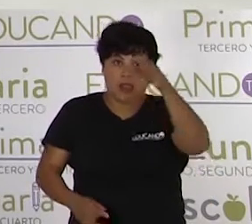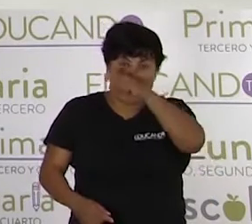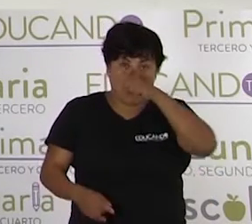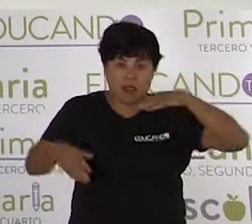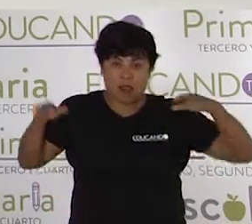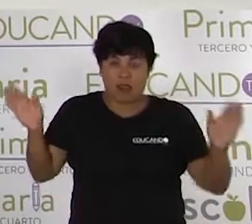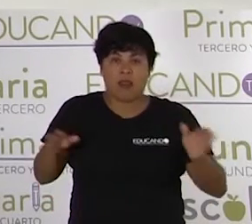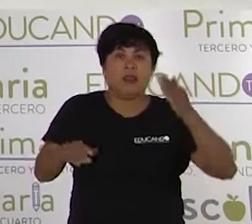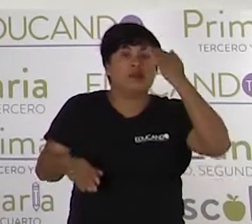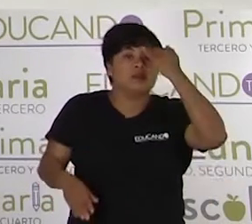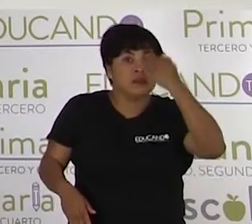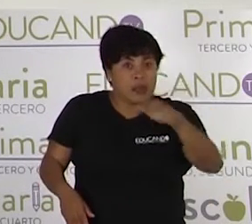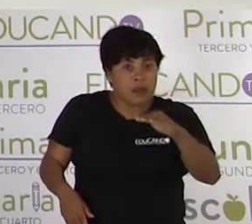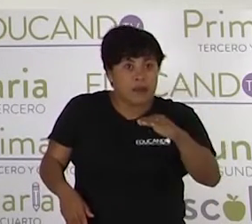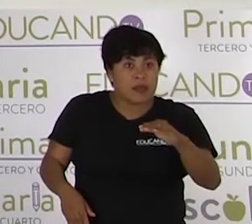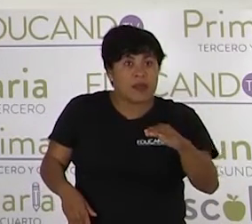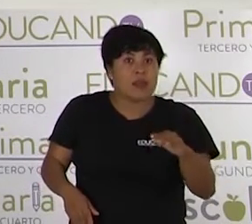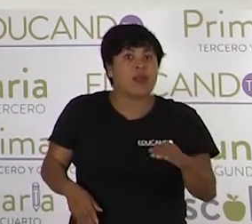de